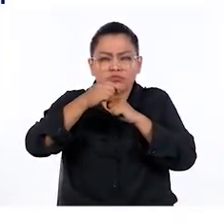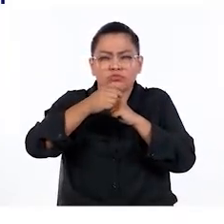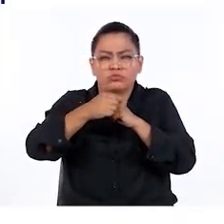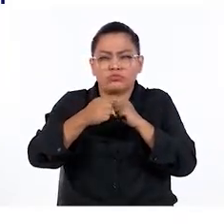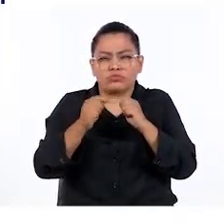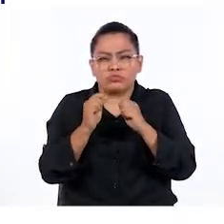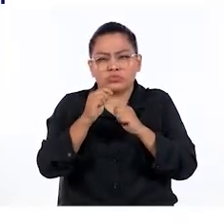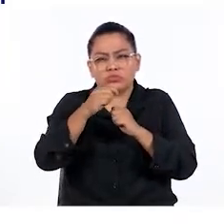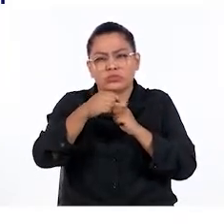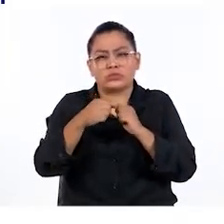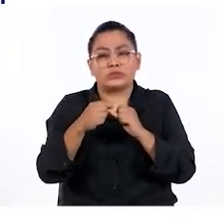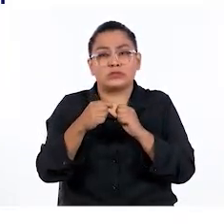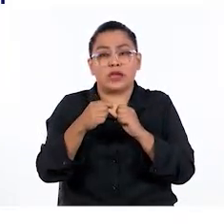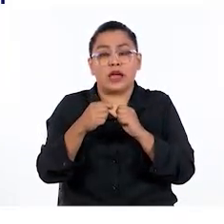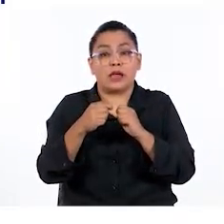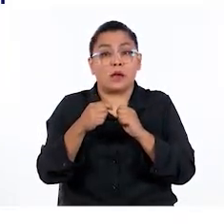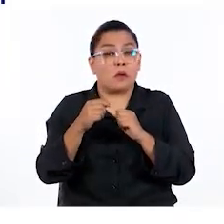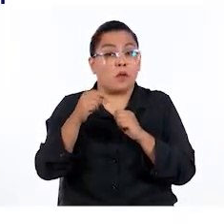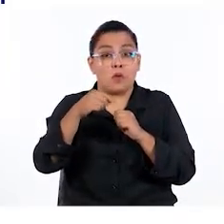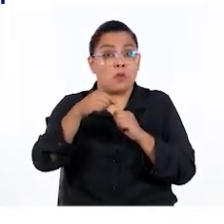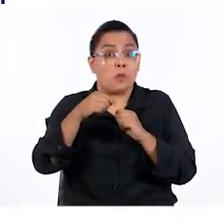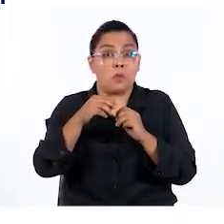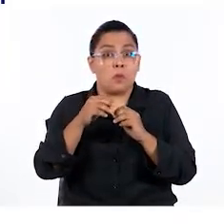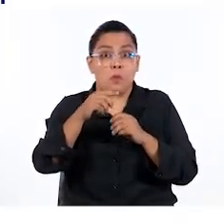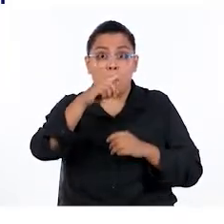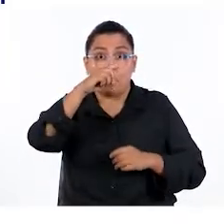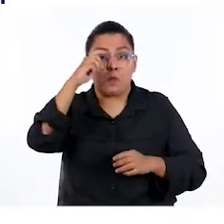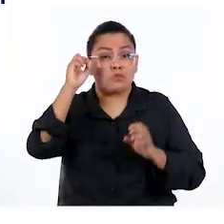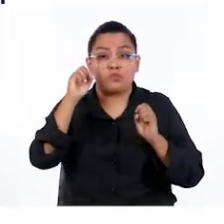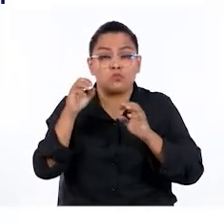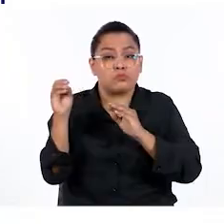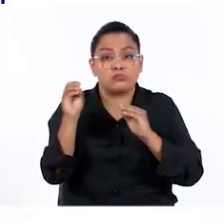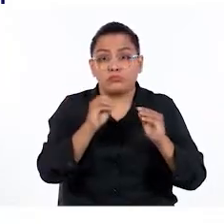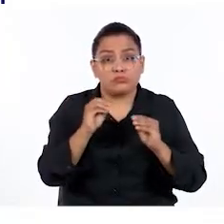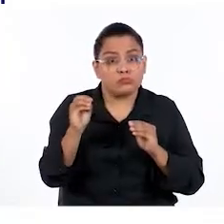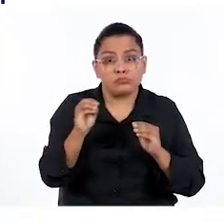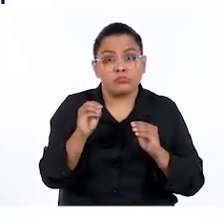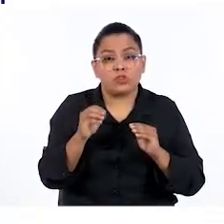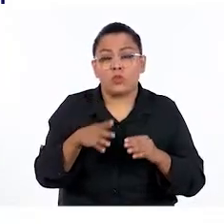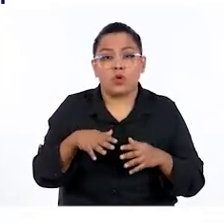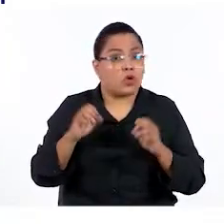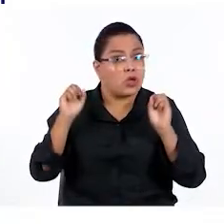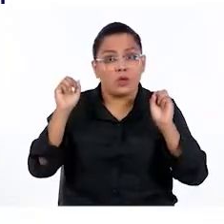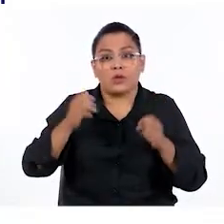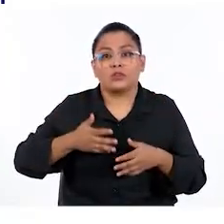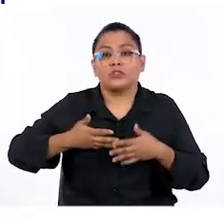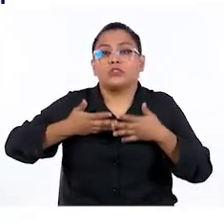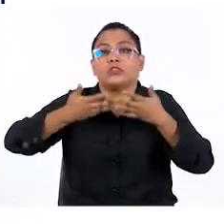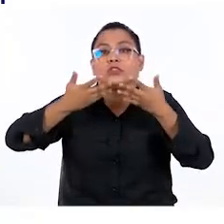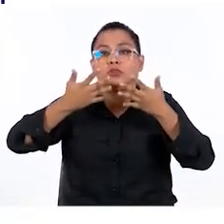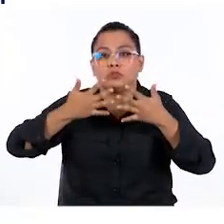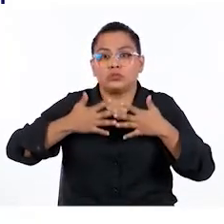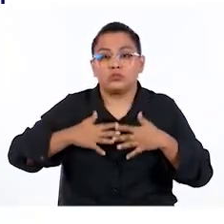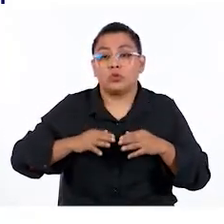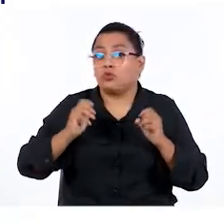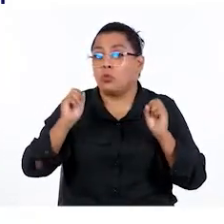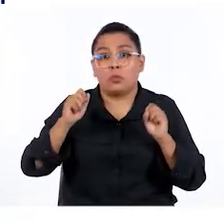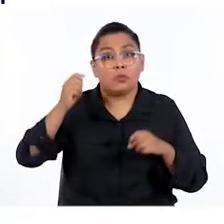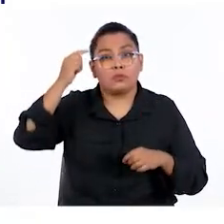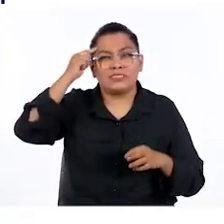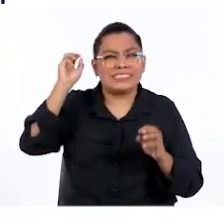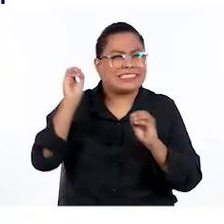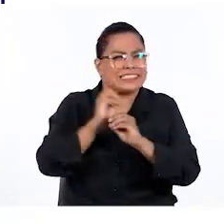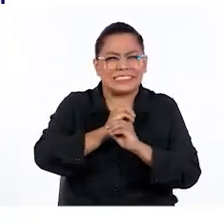sin ese trabajo celular no podemos movernos, no podemos respirar, no podemos pensar y no podemos hacer